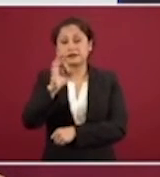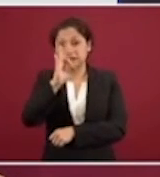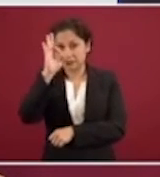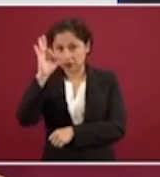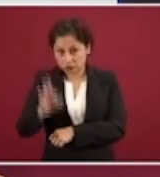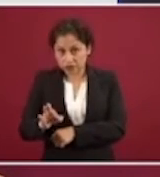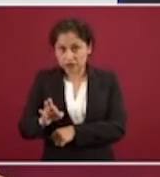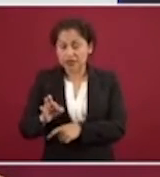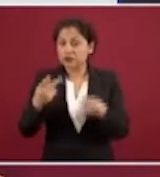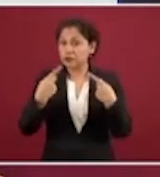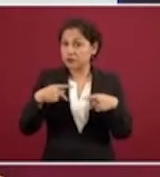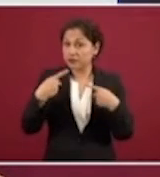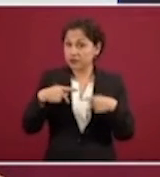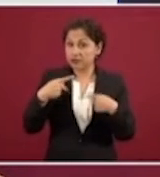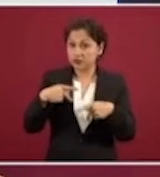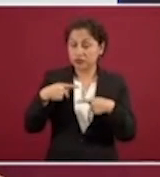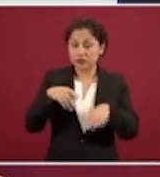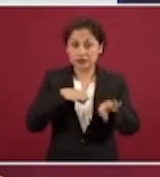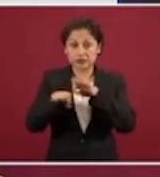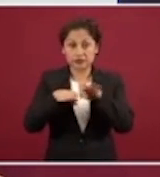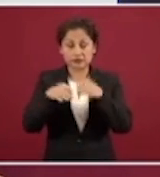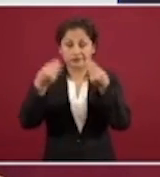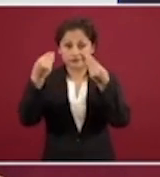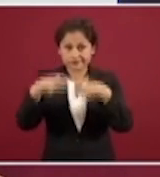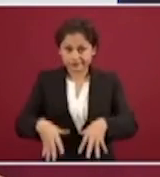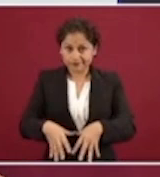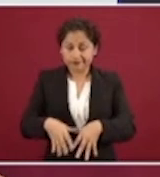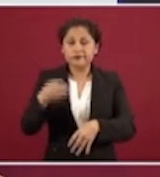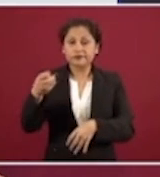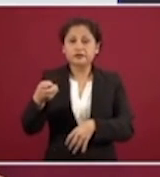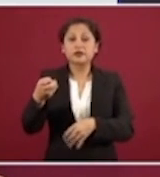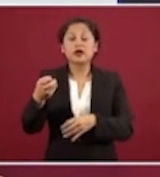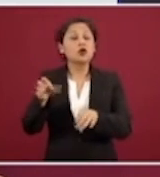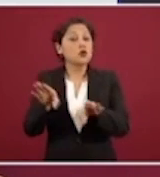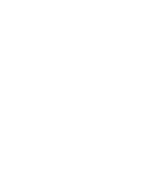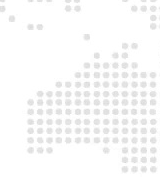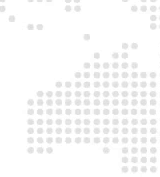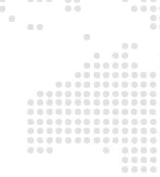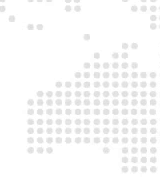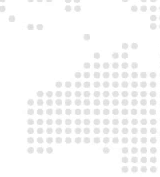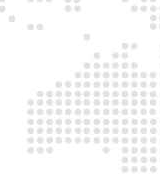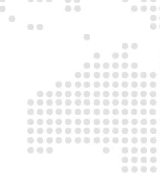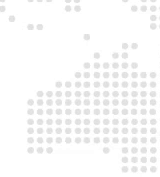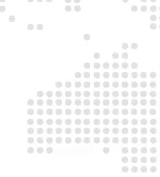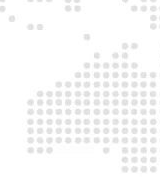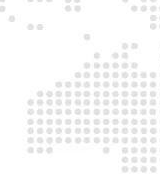separaciones de los trabajadores al instituto mexicano del seguro social